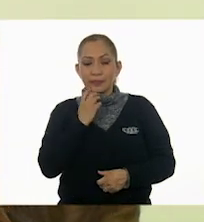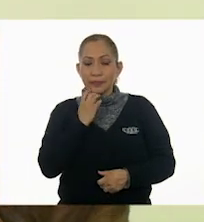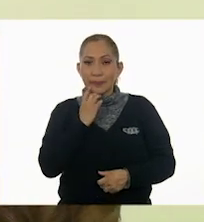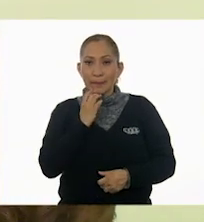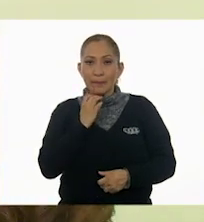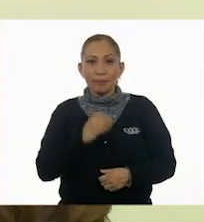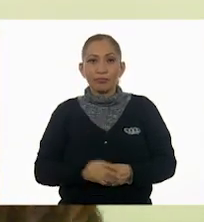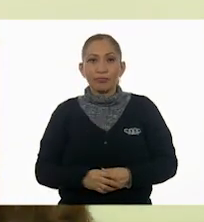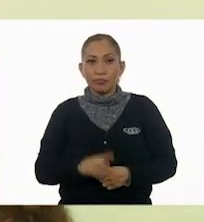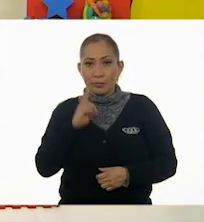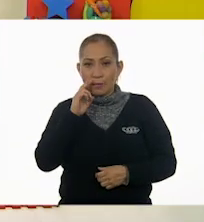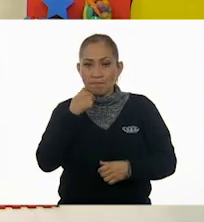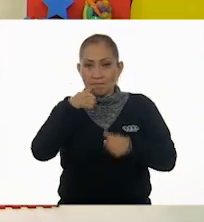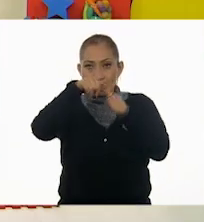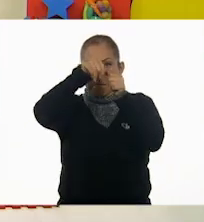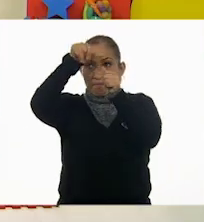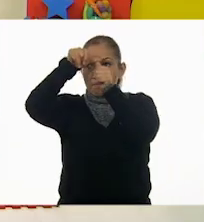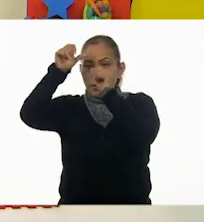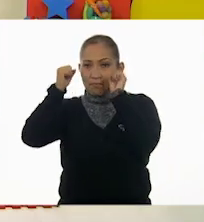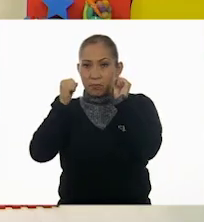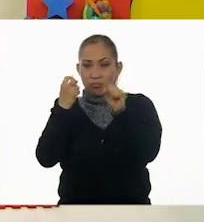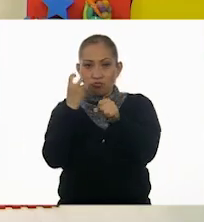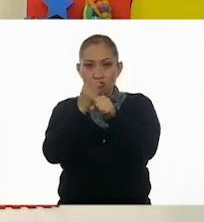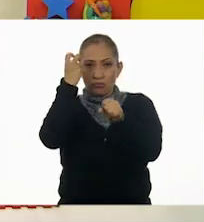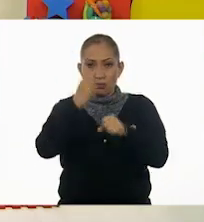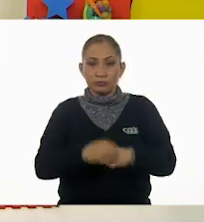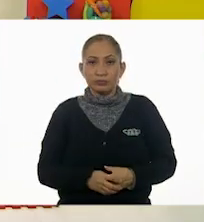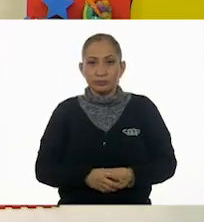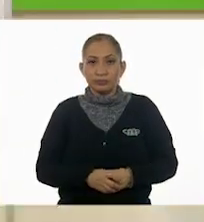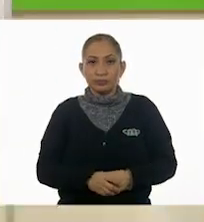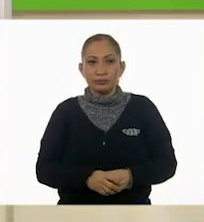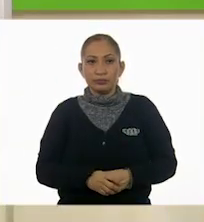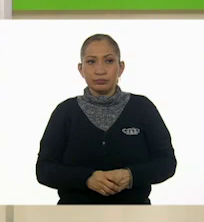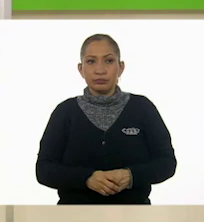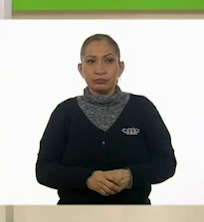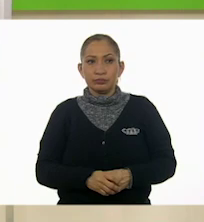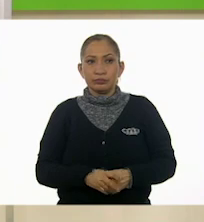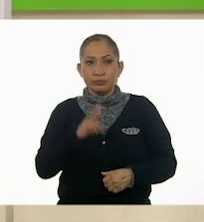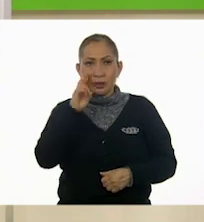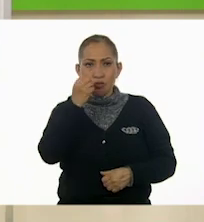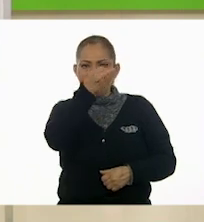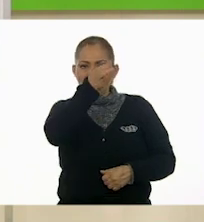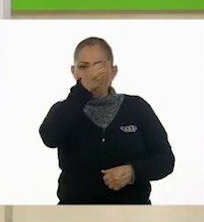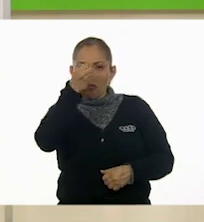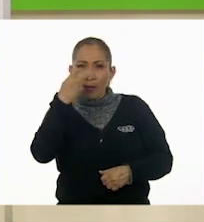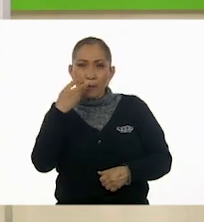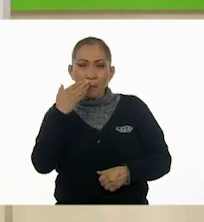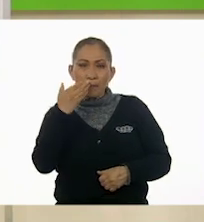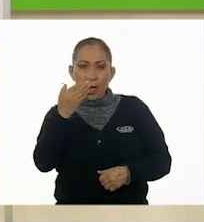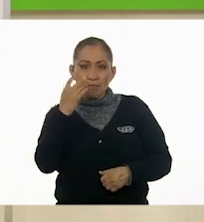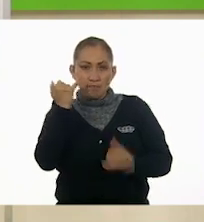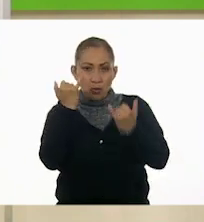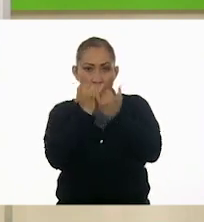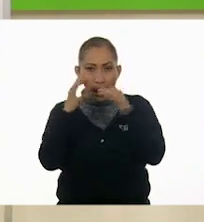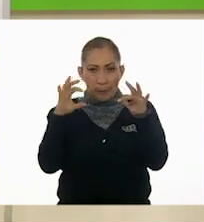Vamos a fijarlos bien. Para que nos queden bien pegaditos. Y se observe el patrón igual que el de la hoja.